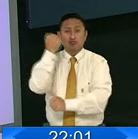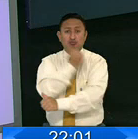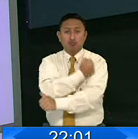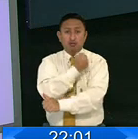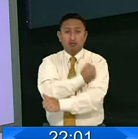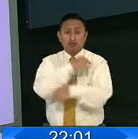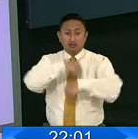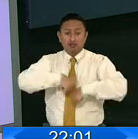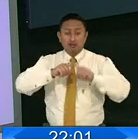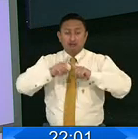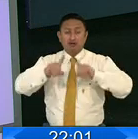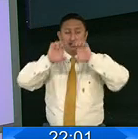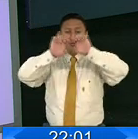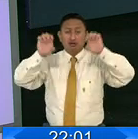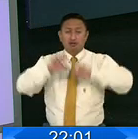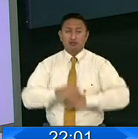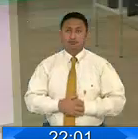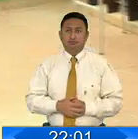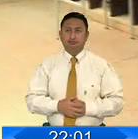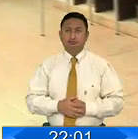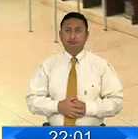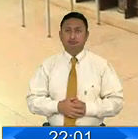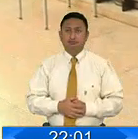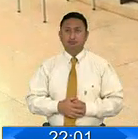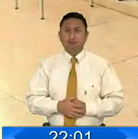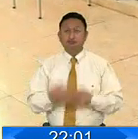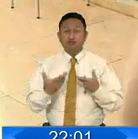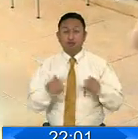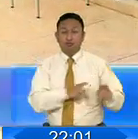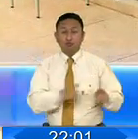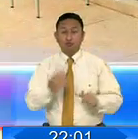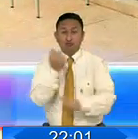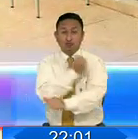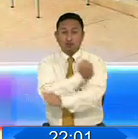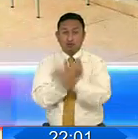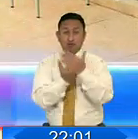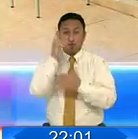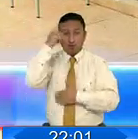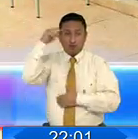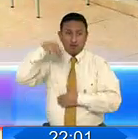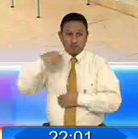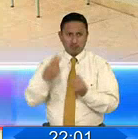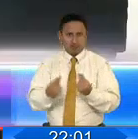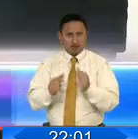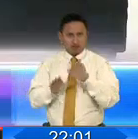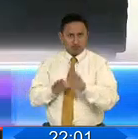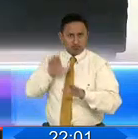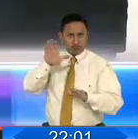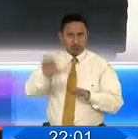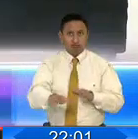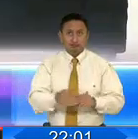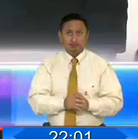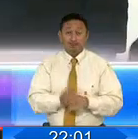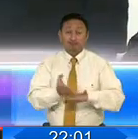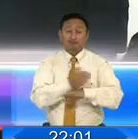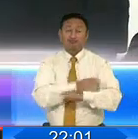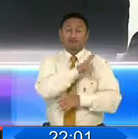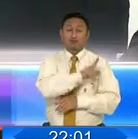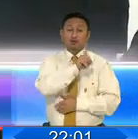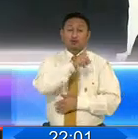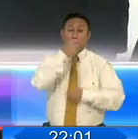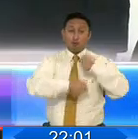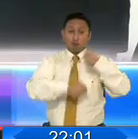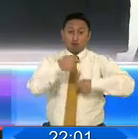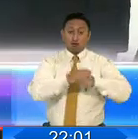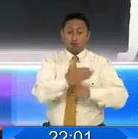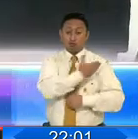con varios laboratorios. El plan de vacunación del nuevo gobierno avanza a pasos agigantados. El pasado 31 de mayo, el presidente